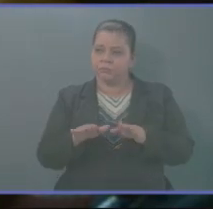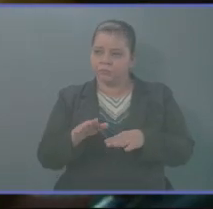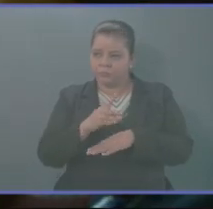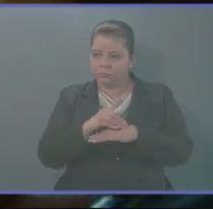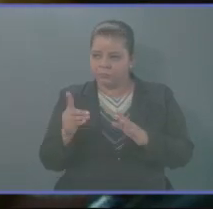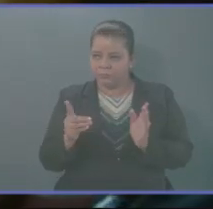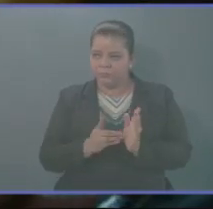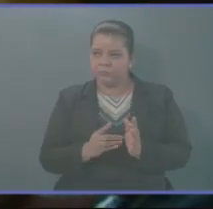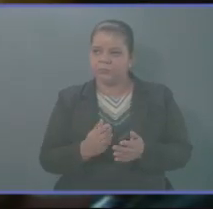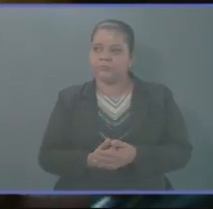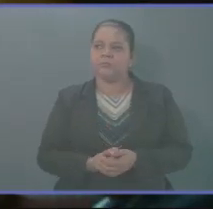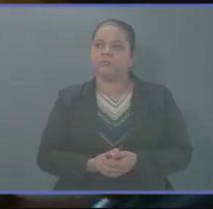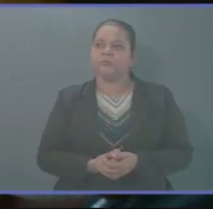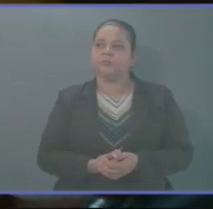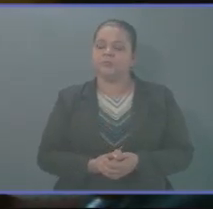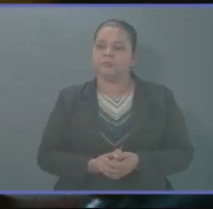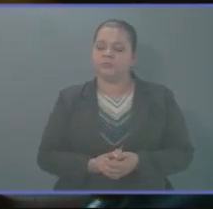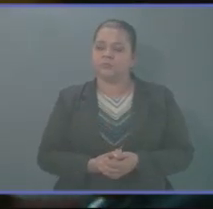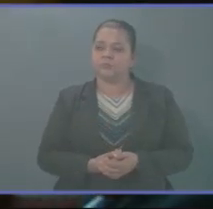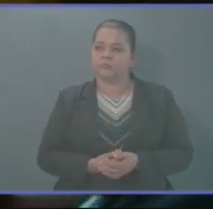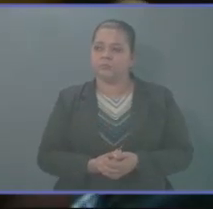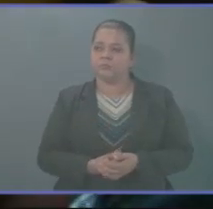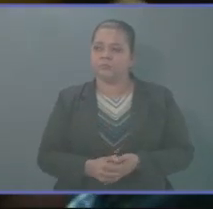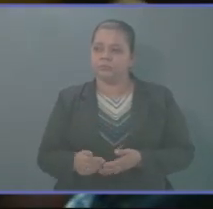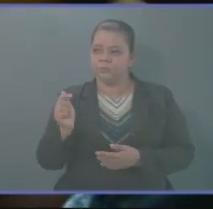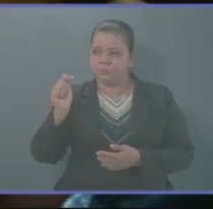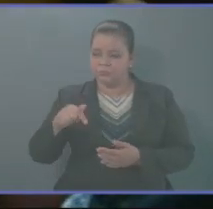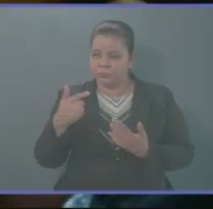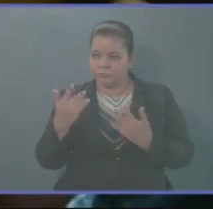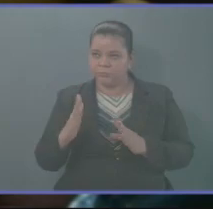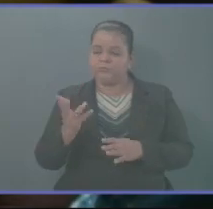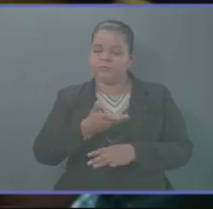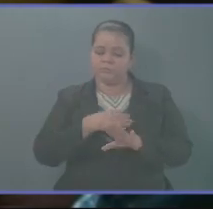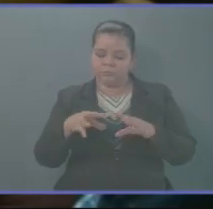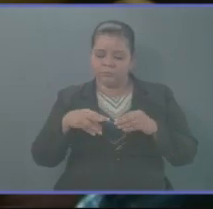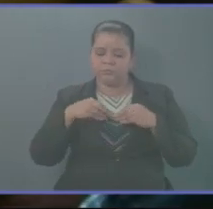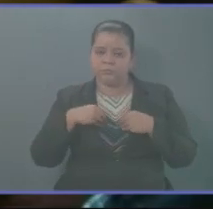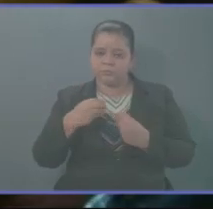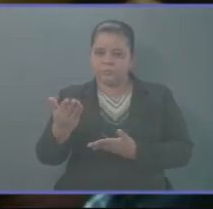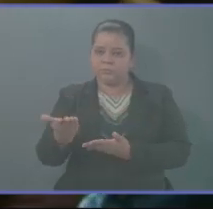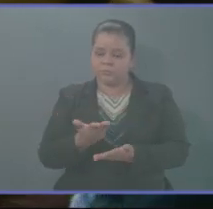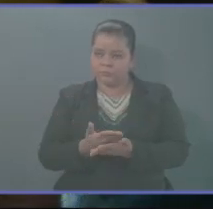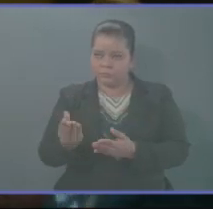diputado. La pieza se da por recibida.